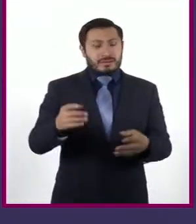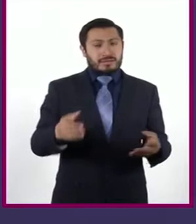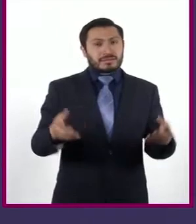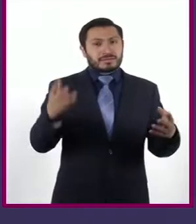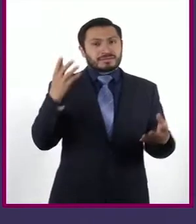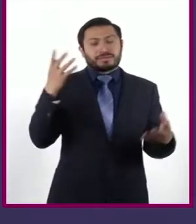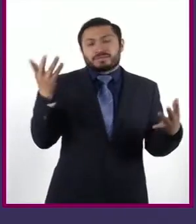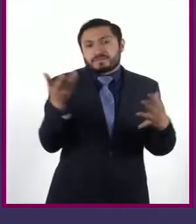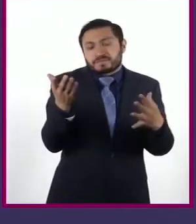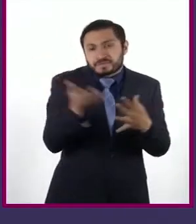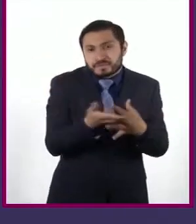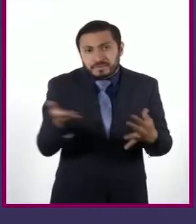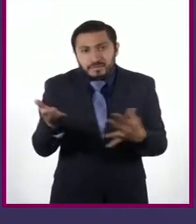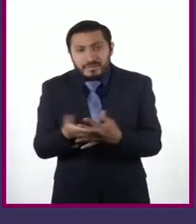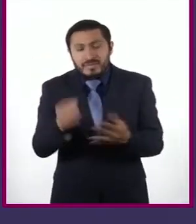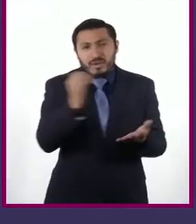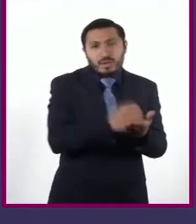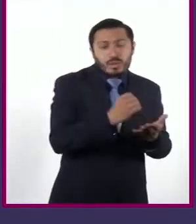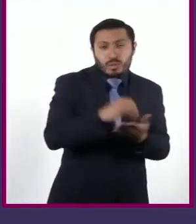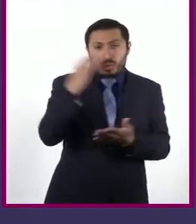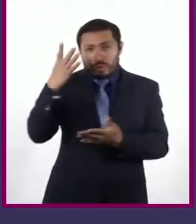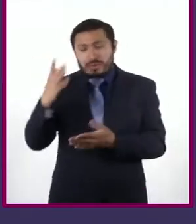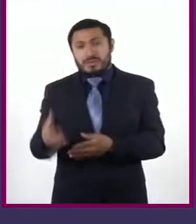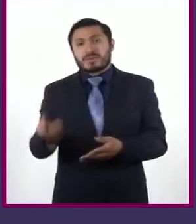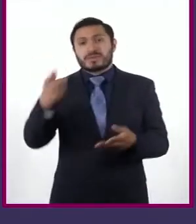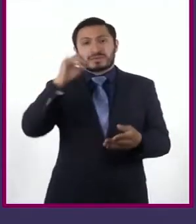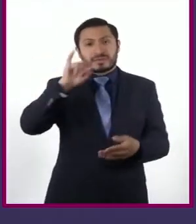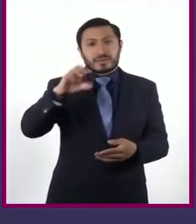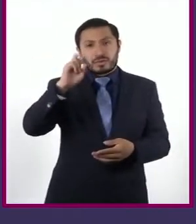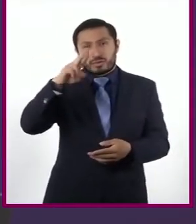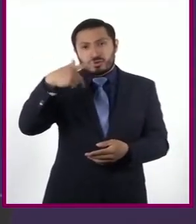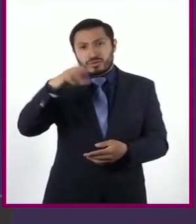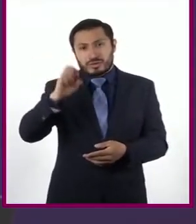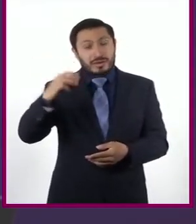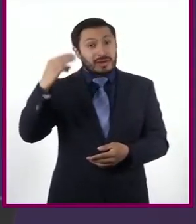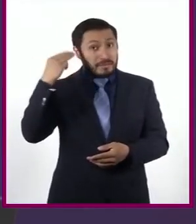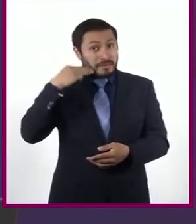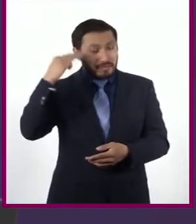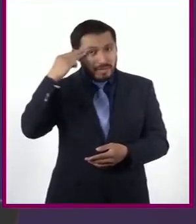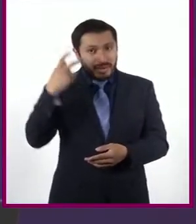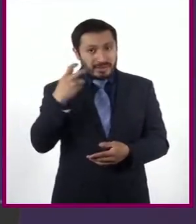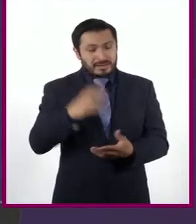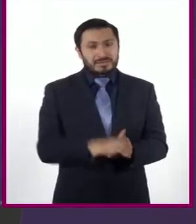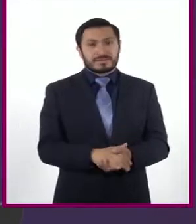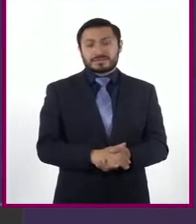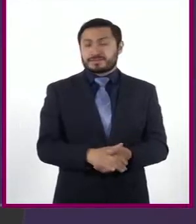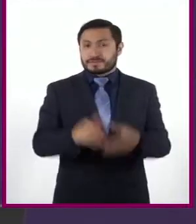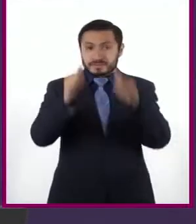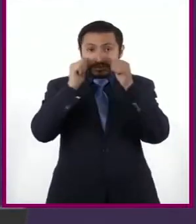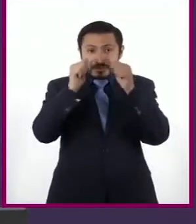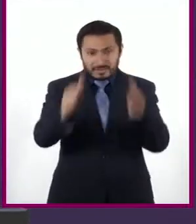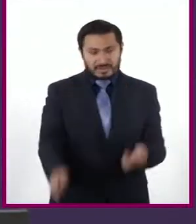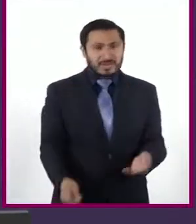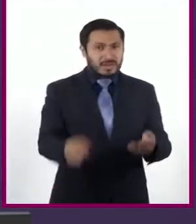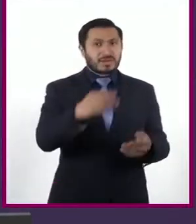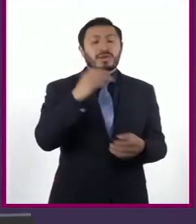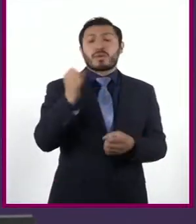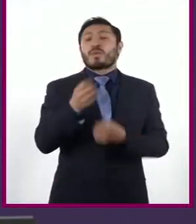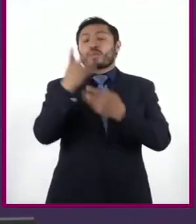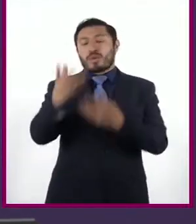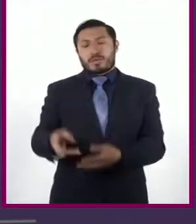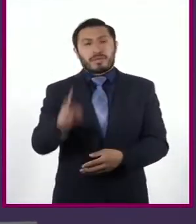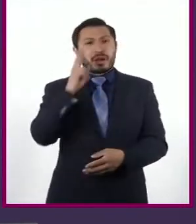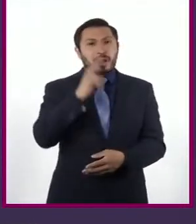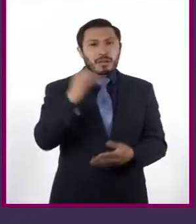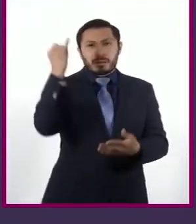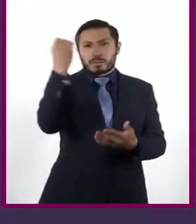y espejos del escritor maya Jorge Miguel Cocom Pech. Conforme escuchan el poema, concéntrense en las